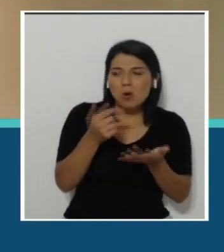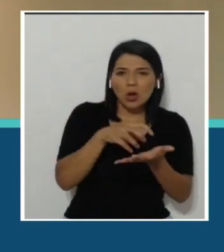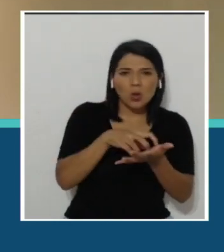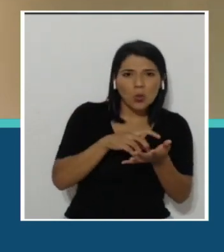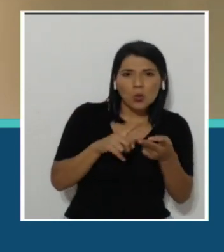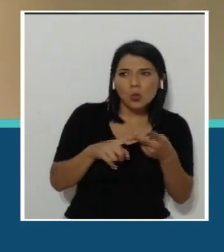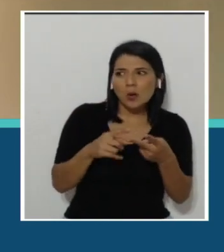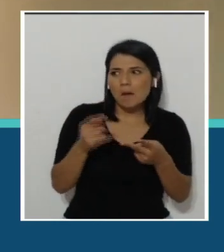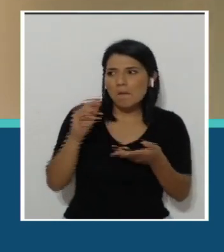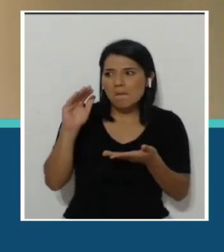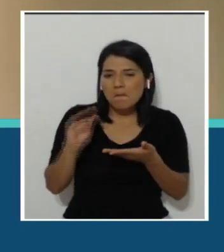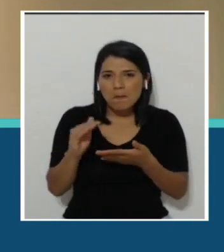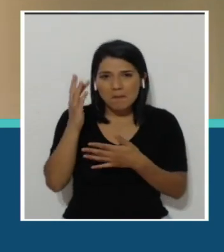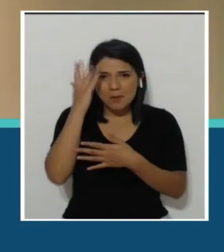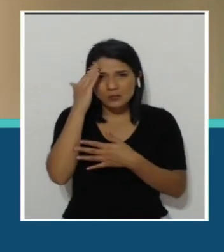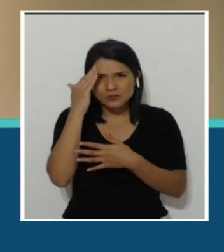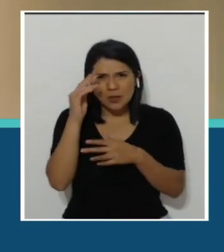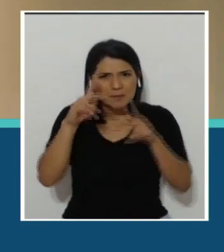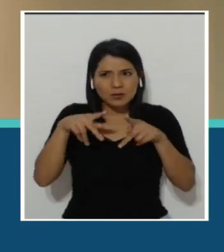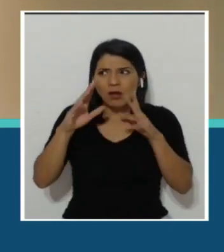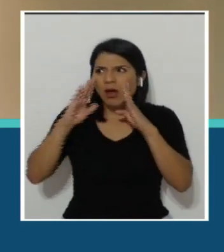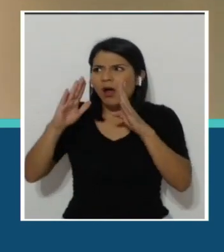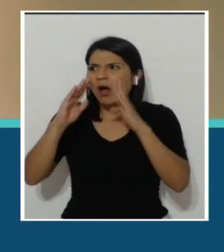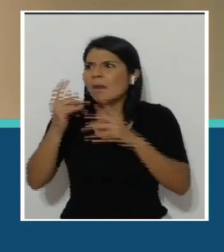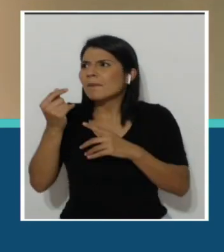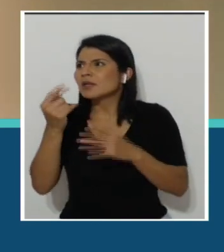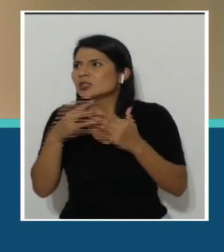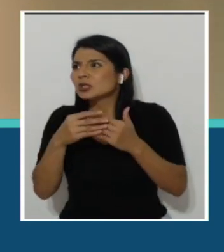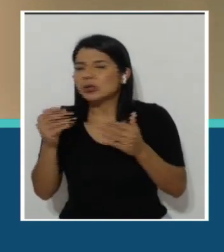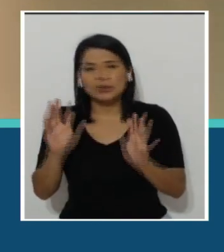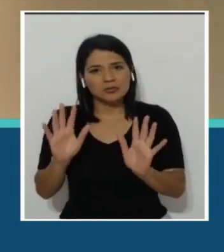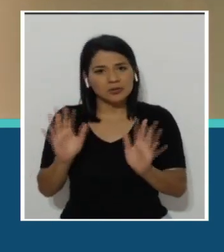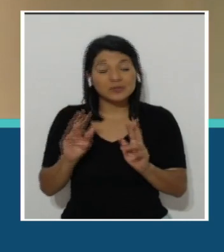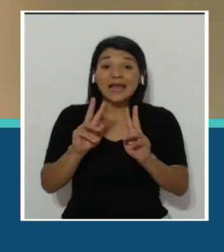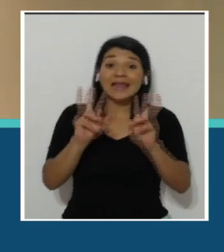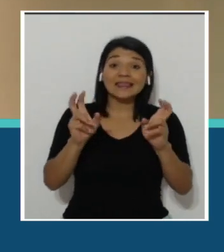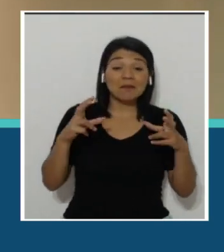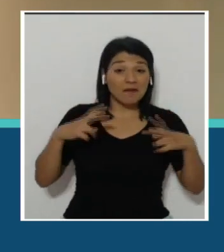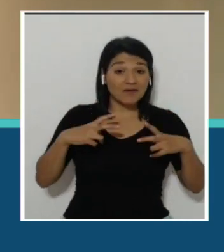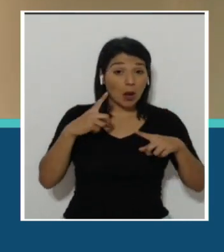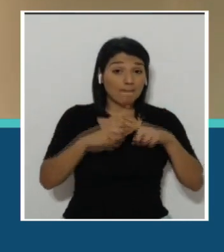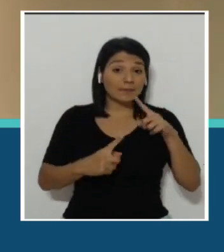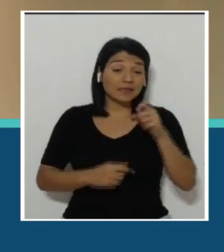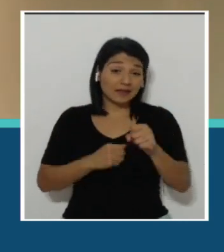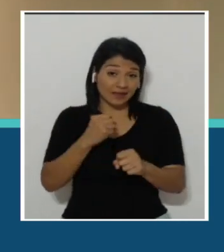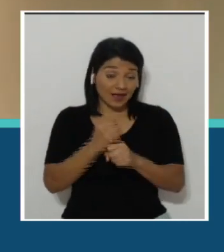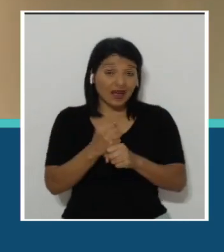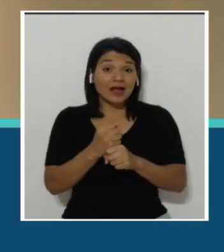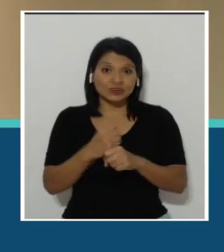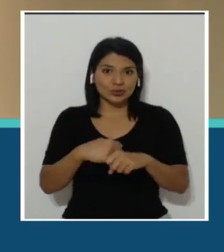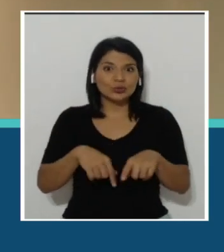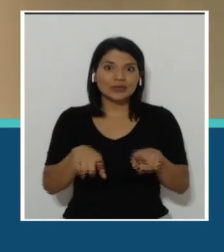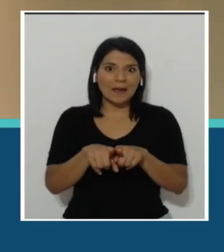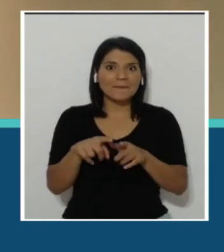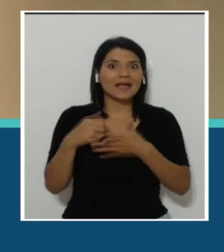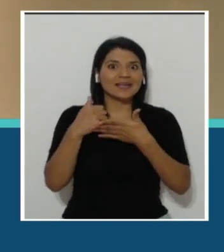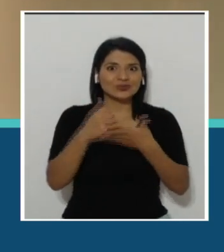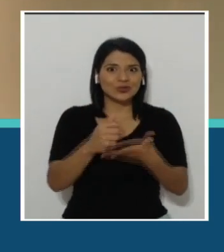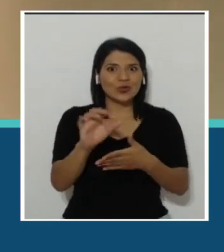pendiente tanto del tipo de cambio y el tema de las vacaciones de medio año también ha repercutido de forma positiva para que el tipo de